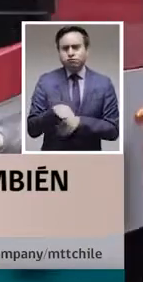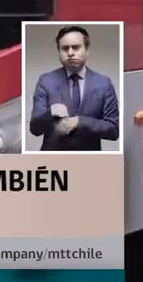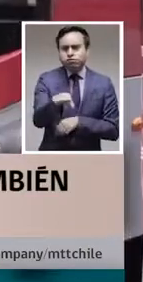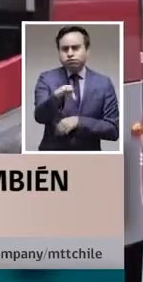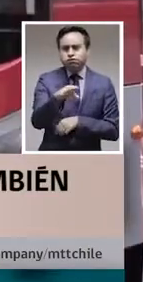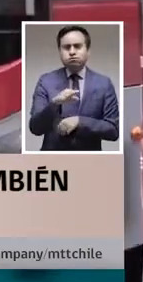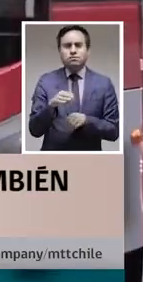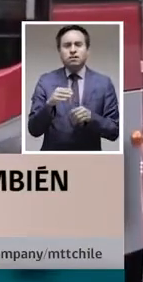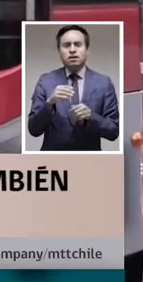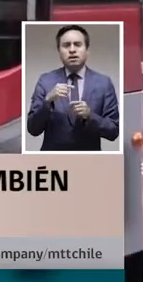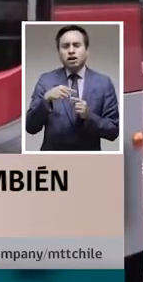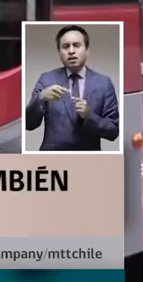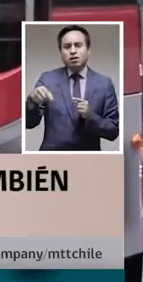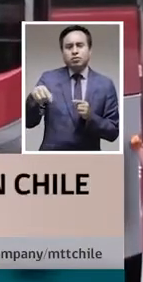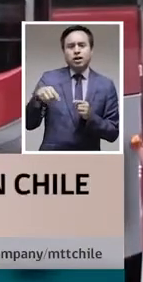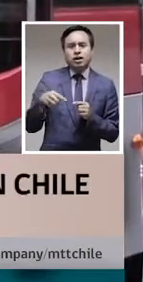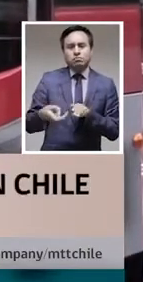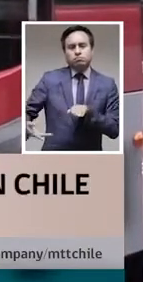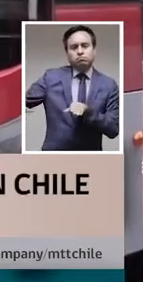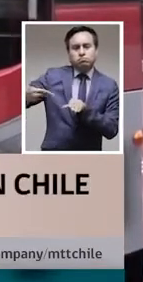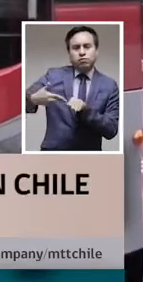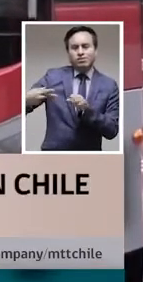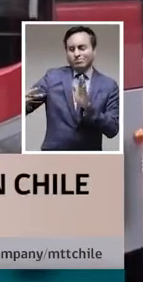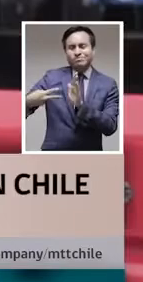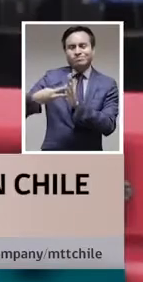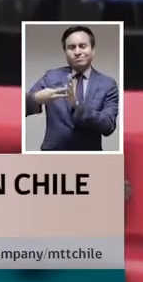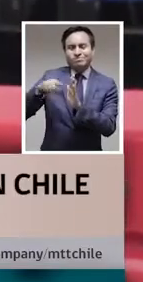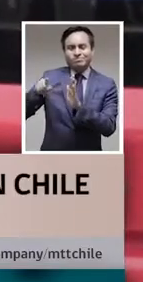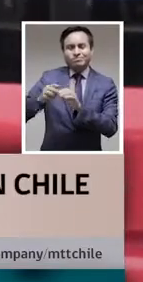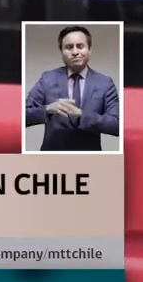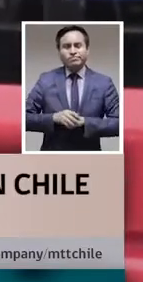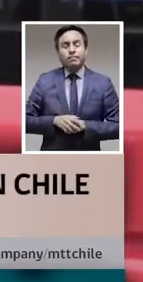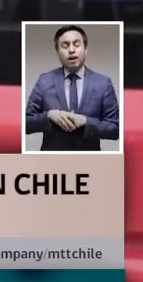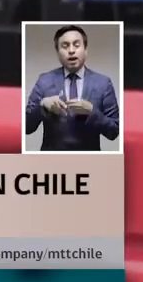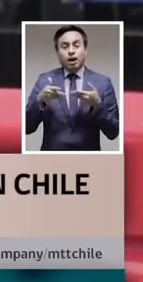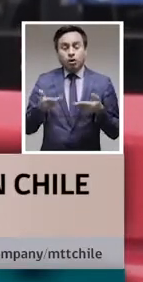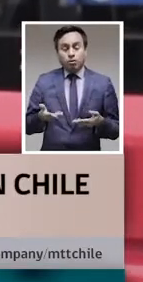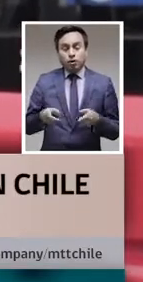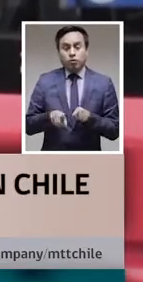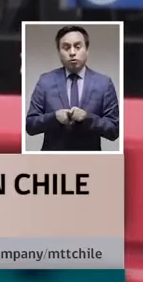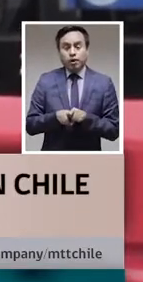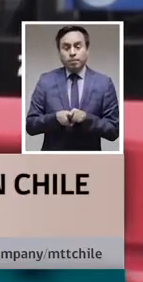recorrido por cada una de las cargas. Hemos incorporado